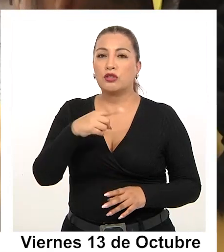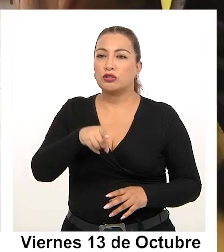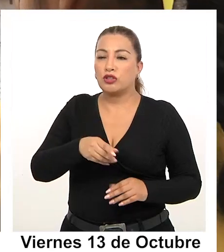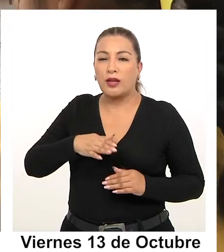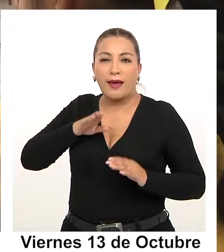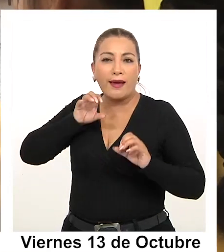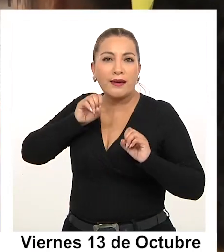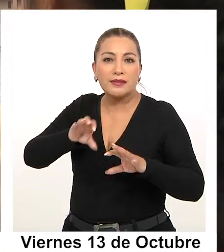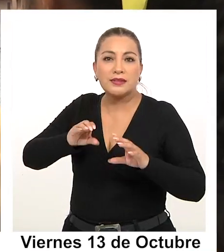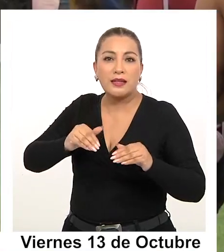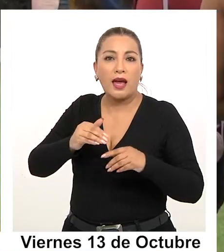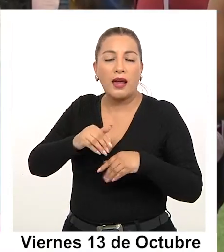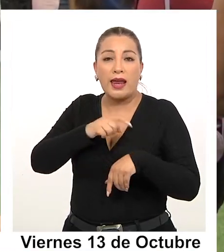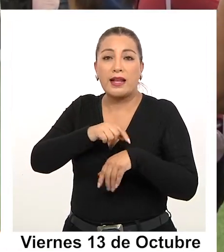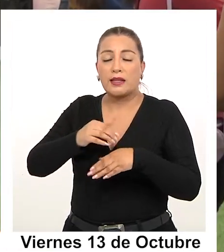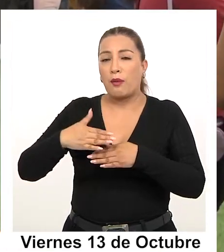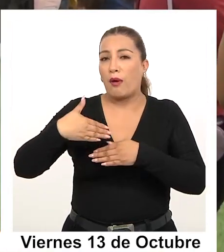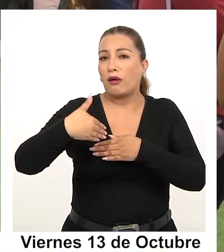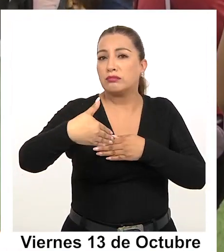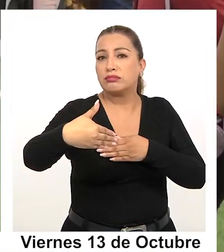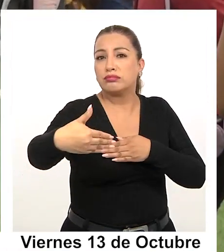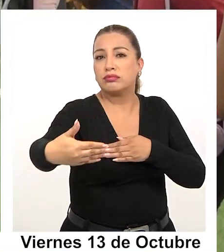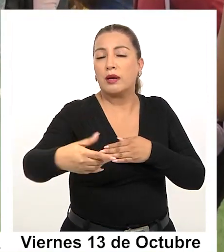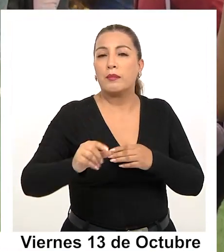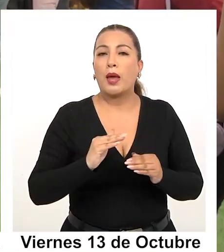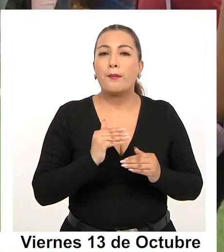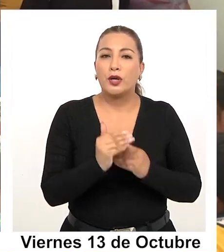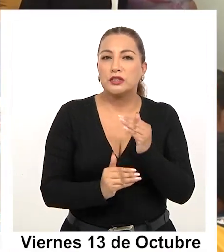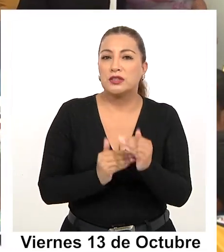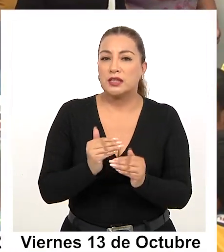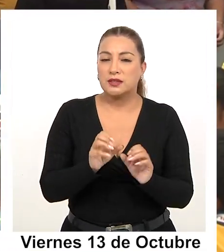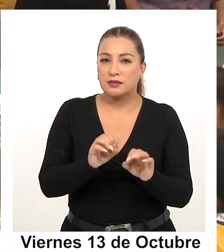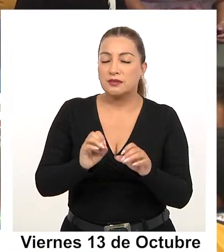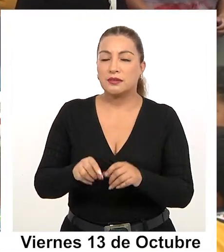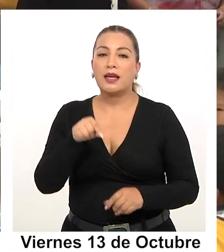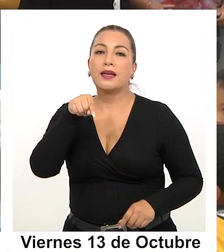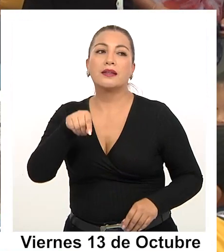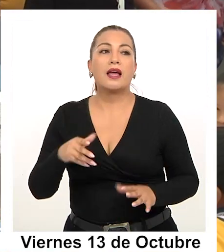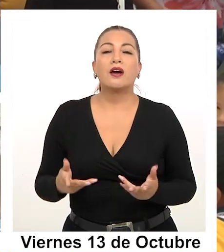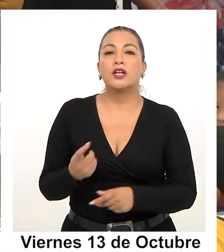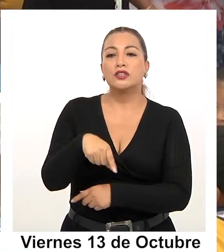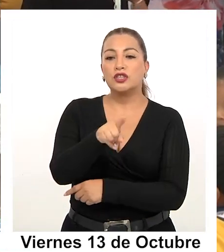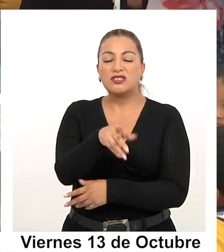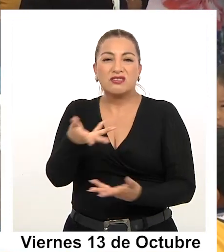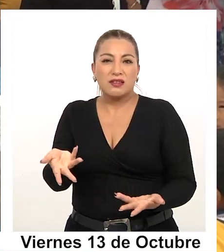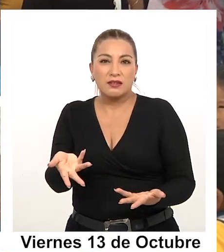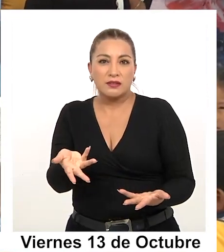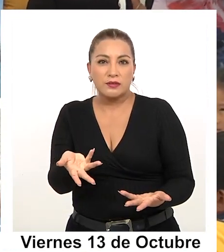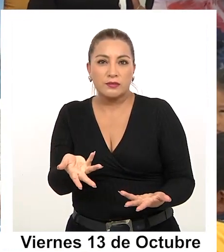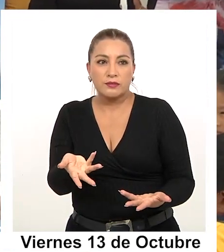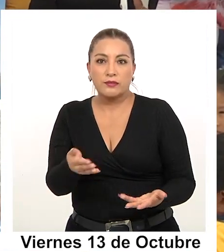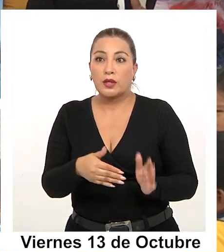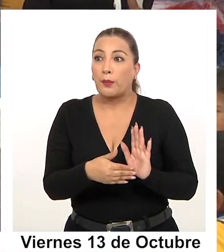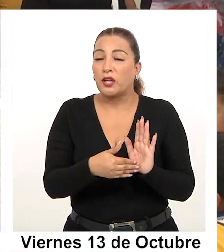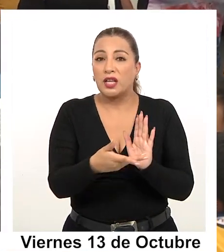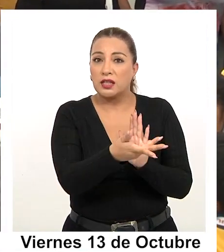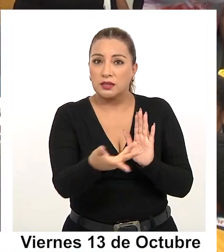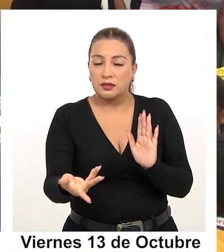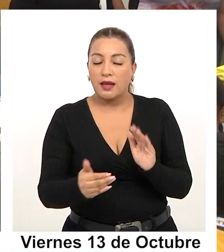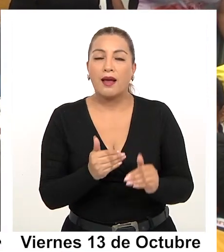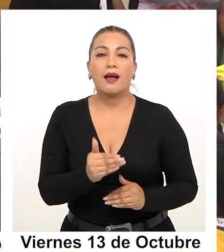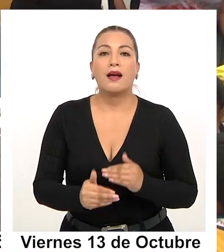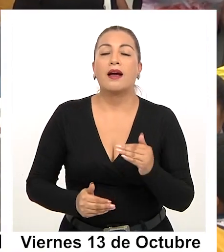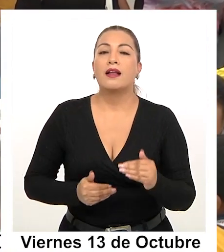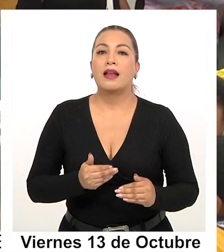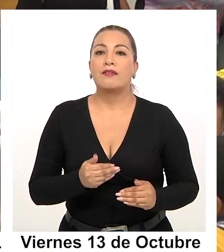y permanente en el tiempo para poder generar estos procesos de aprendizaje. Y en este rato nosotros nos encontramos mostrando un avance